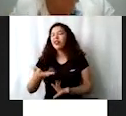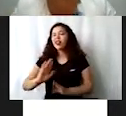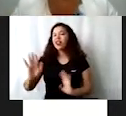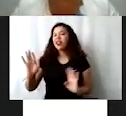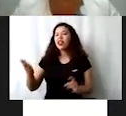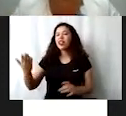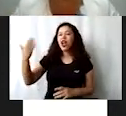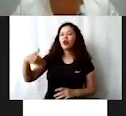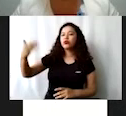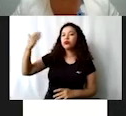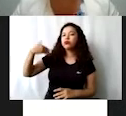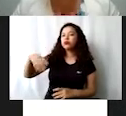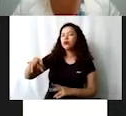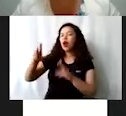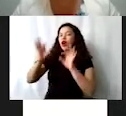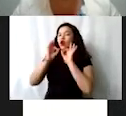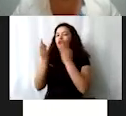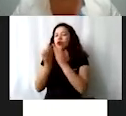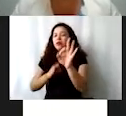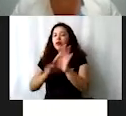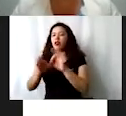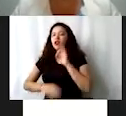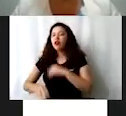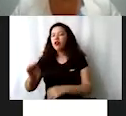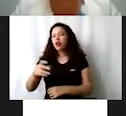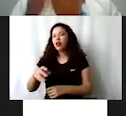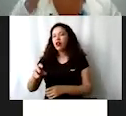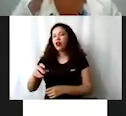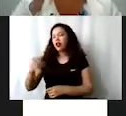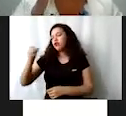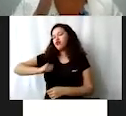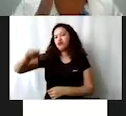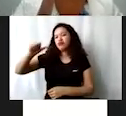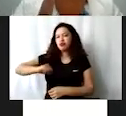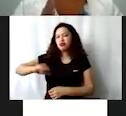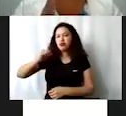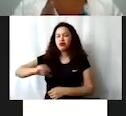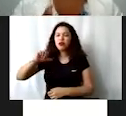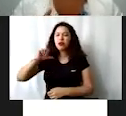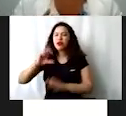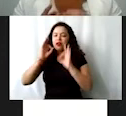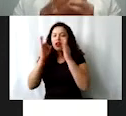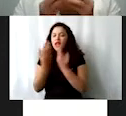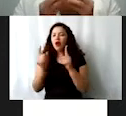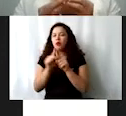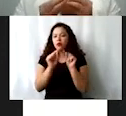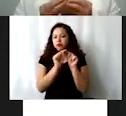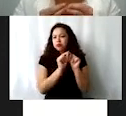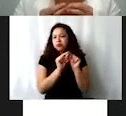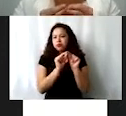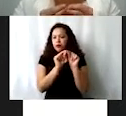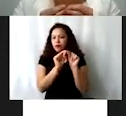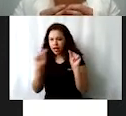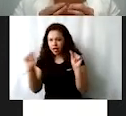modelo burocrático, el cual viene siendo tradicional, una estructura lineal. En el